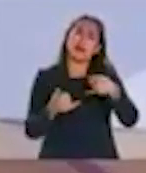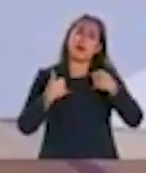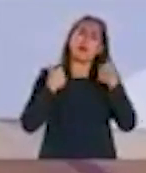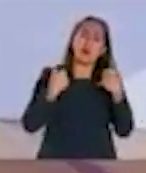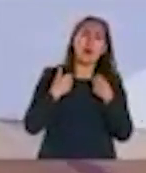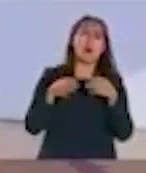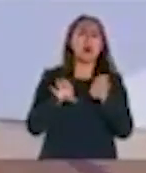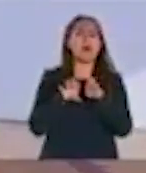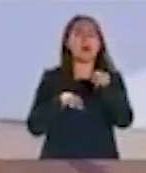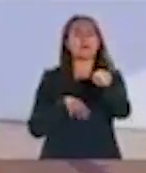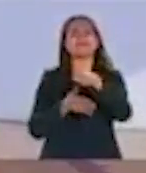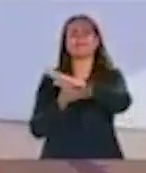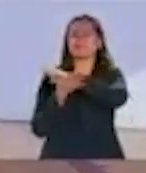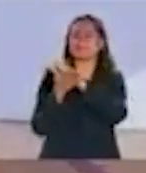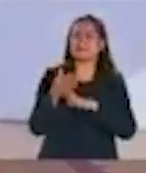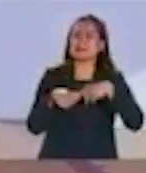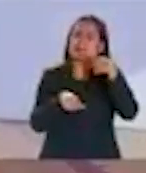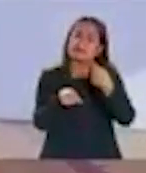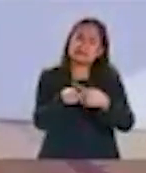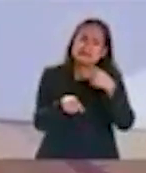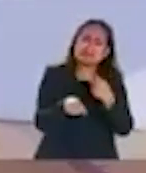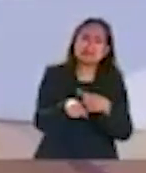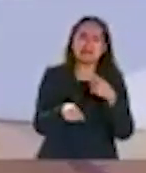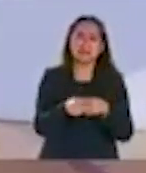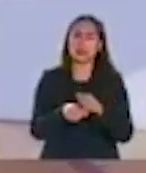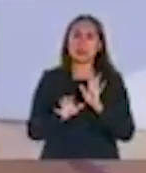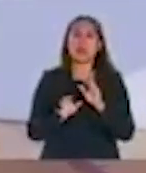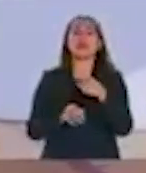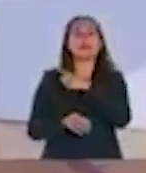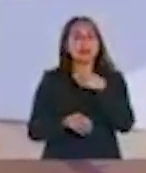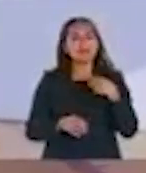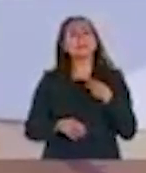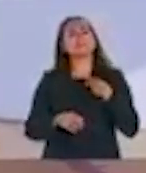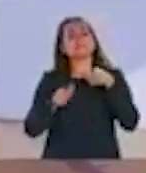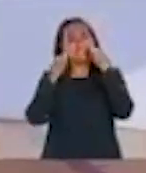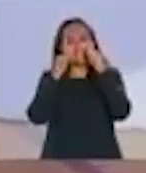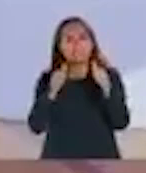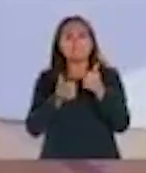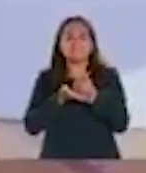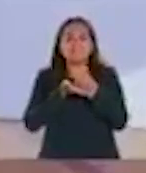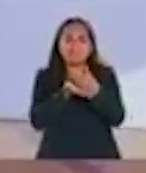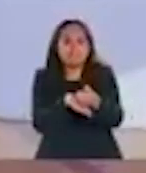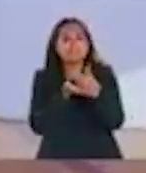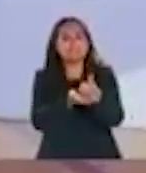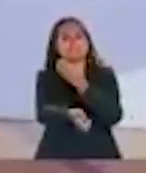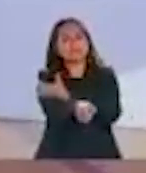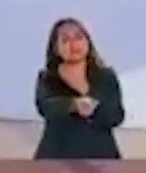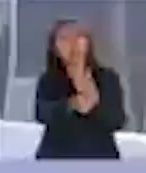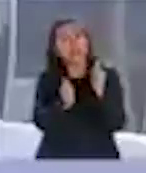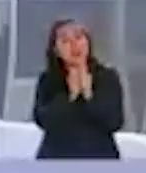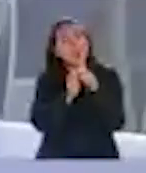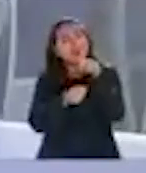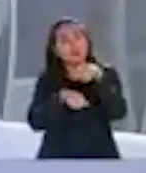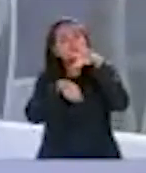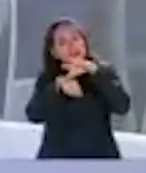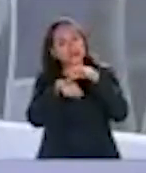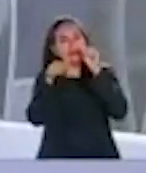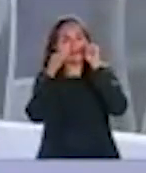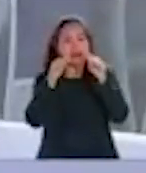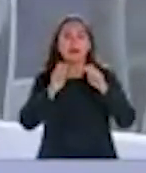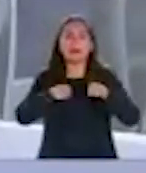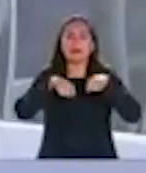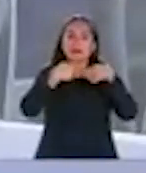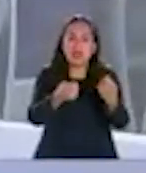de salud empezamos un esfuerzo importante por acompañar la migración de la salud acompañamos también ese esfuerzo